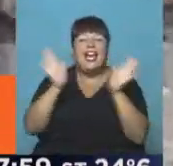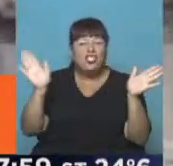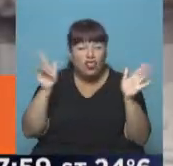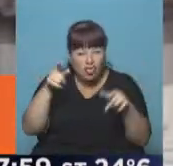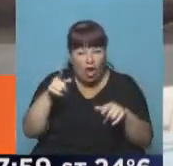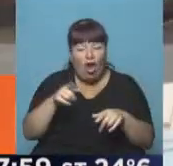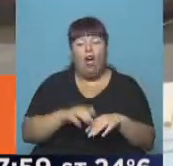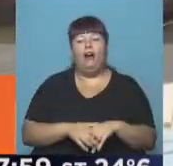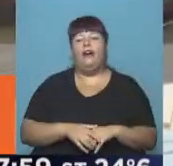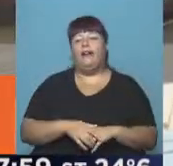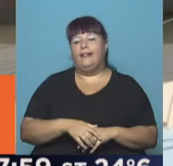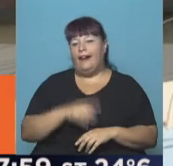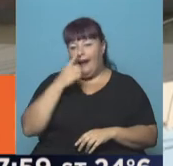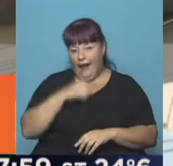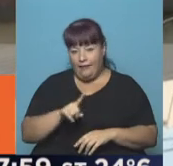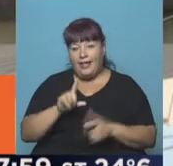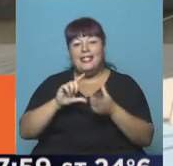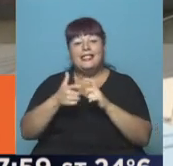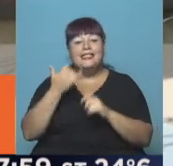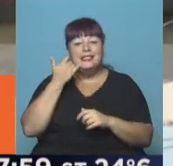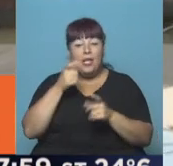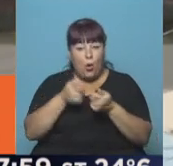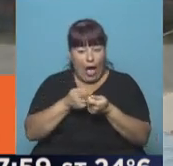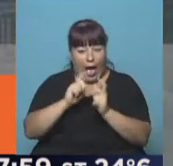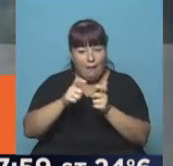Redentor, una aplicación los desvió